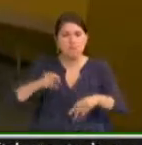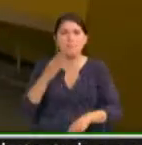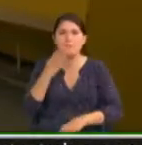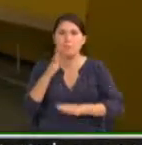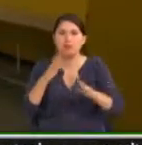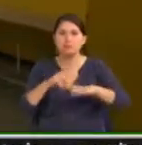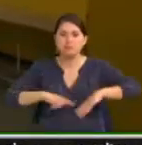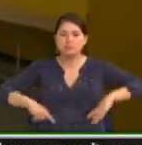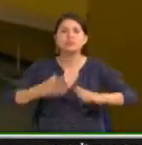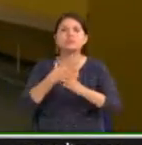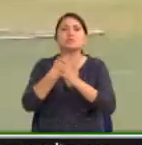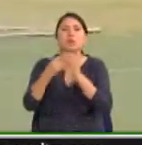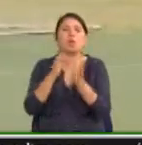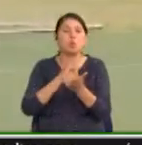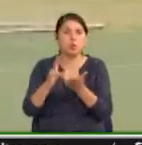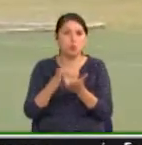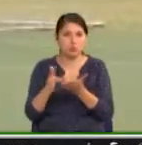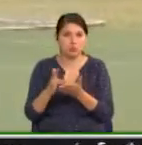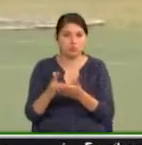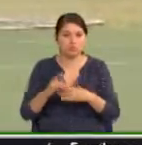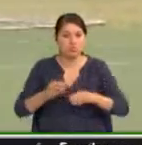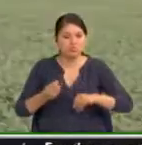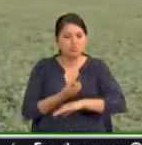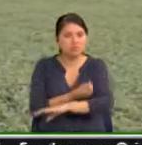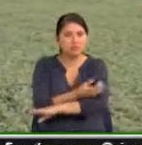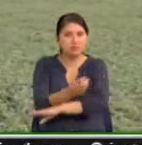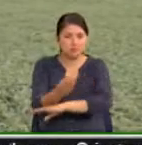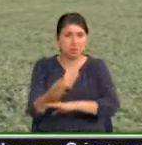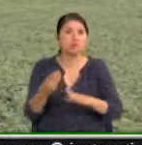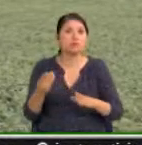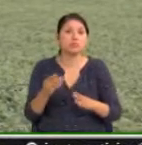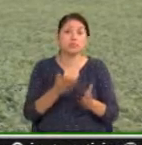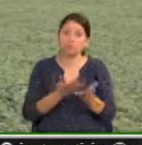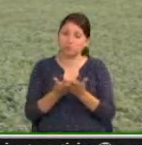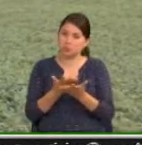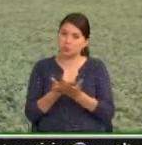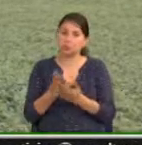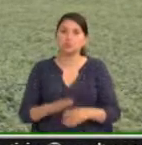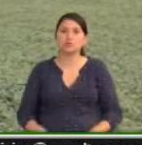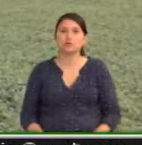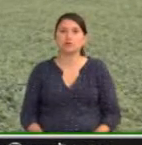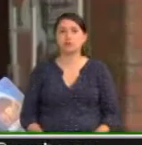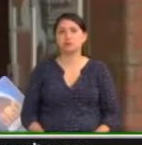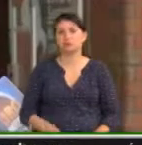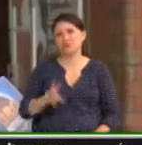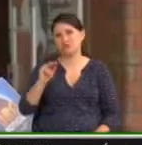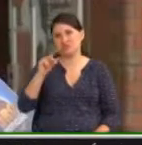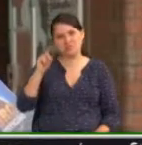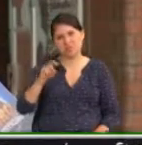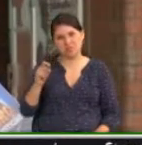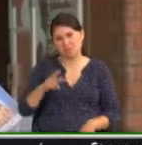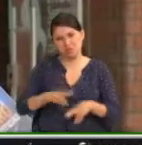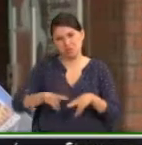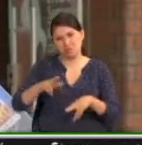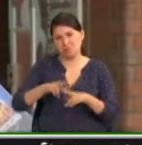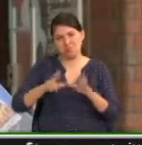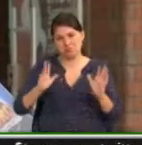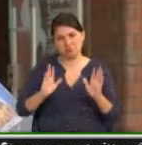baños, camerinos, salidas de emergencia y la gramilla sintética que tuvo recomendación. No necesariamente tiene que ser natural,